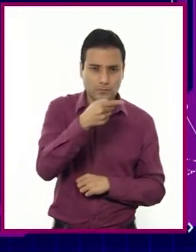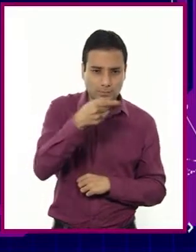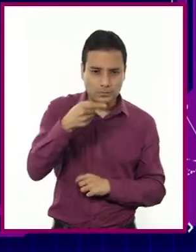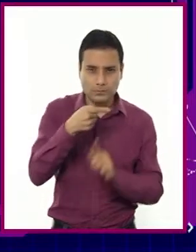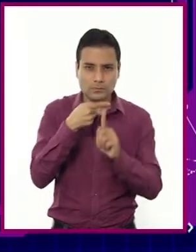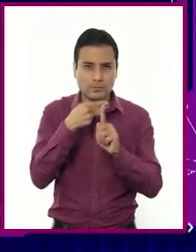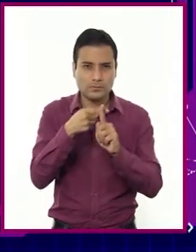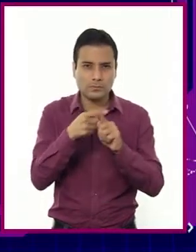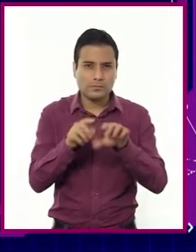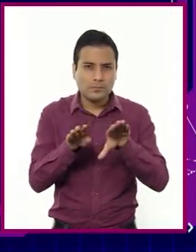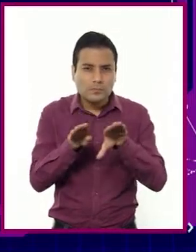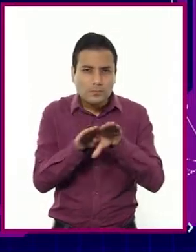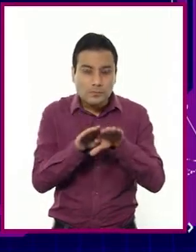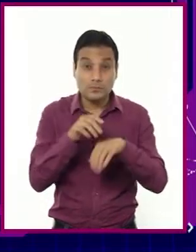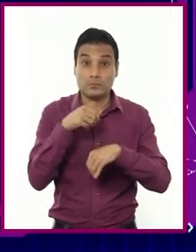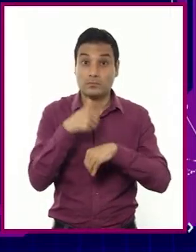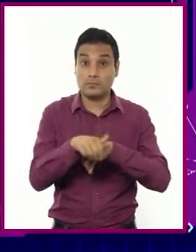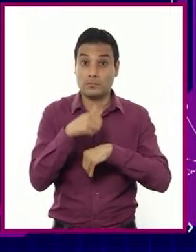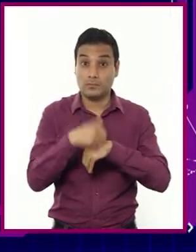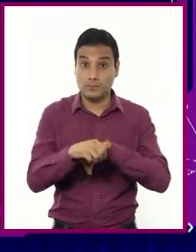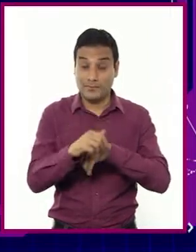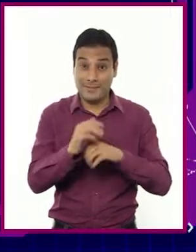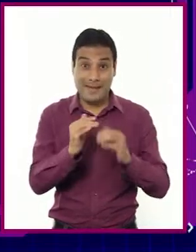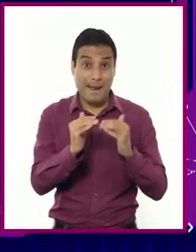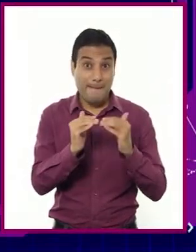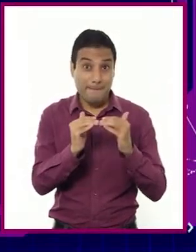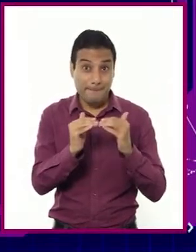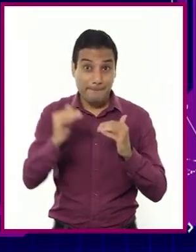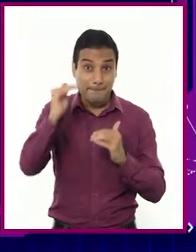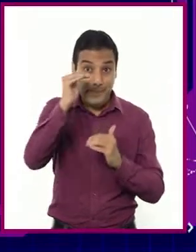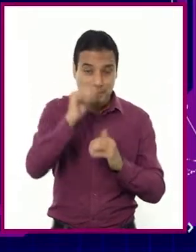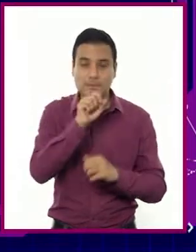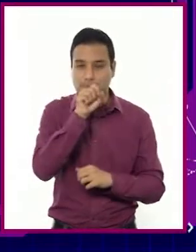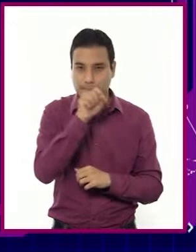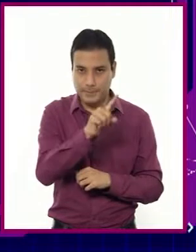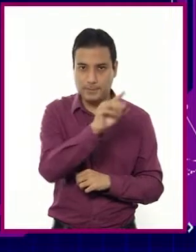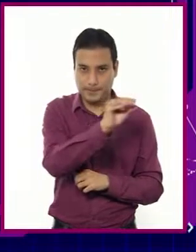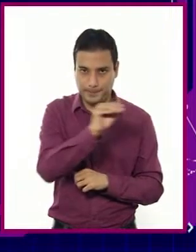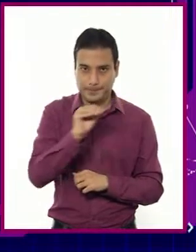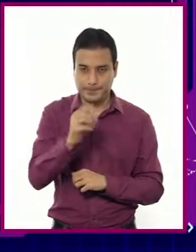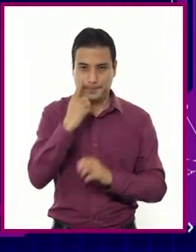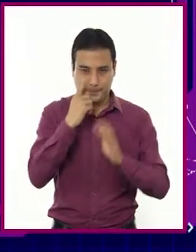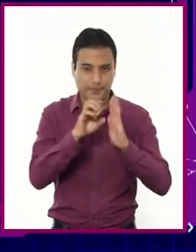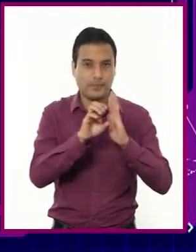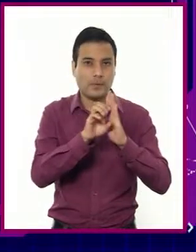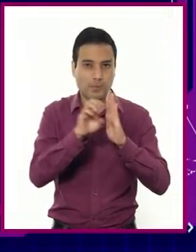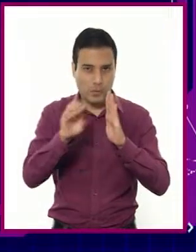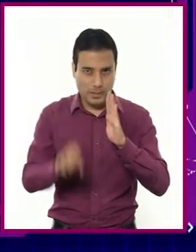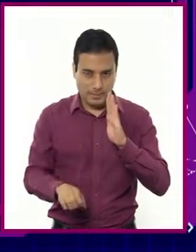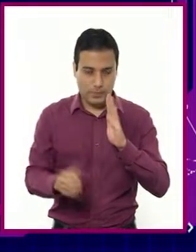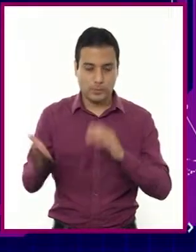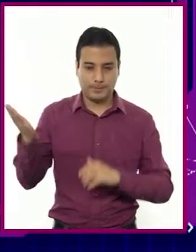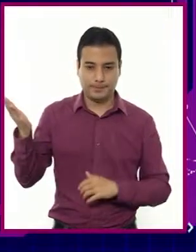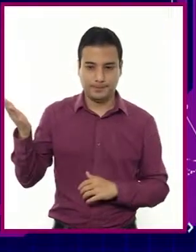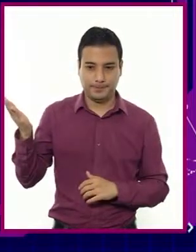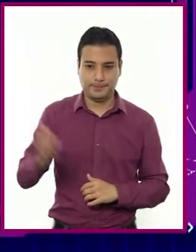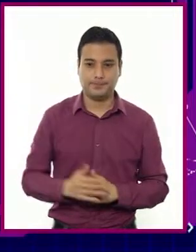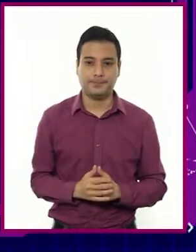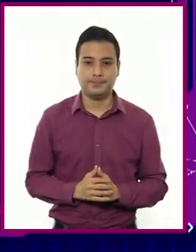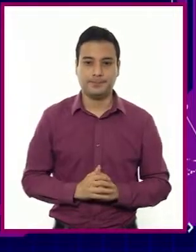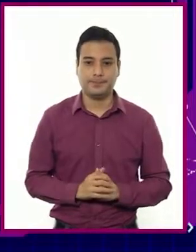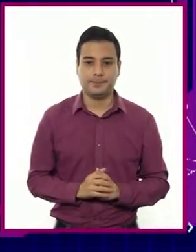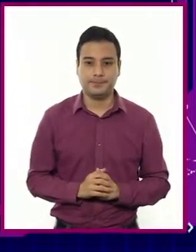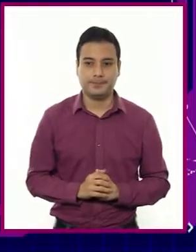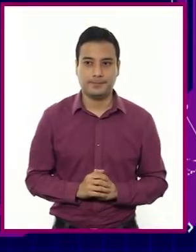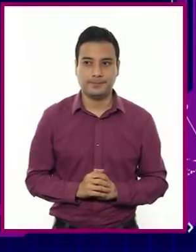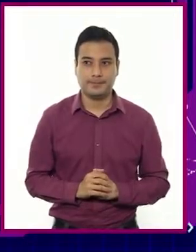el signo del número con mayor valor absoluto. Por ejemplo, 3 negativo más 5 positivo es